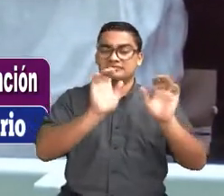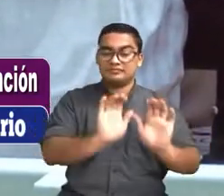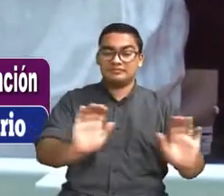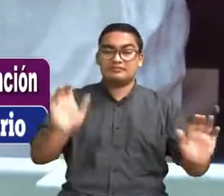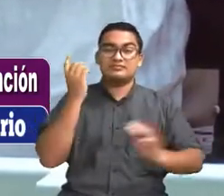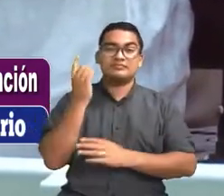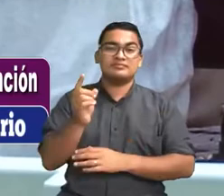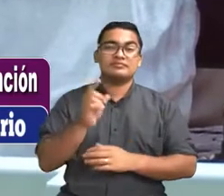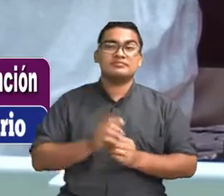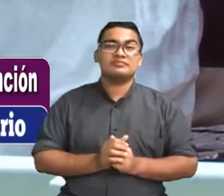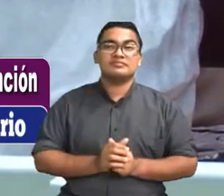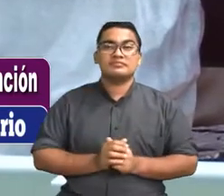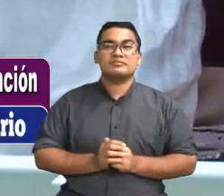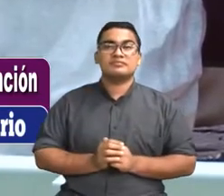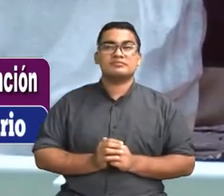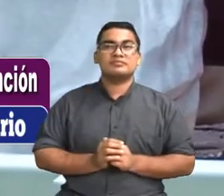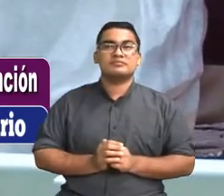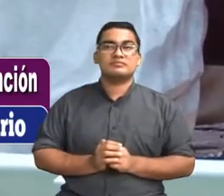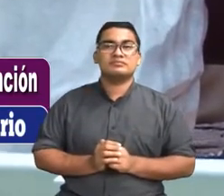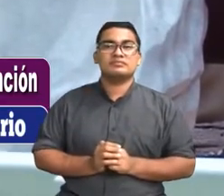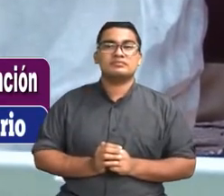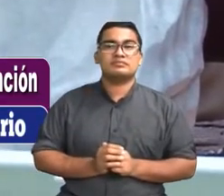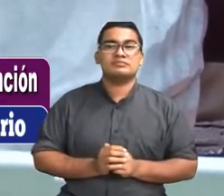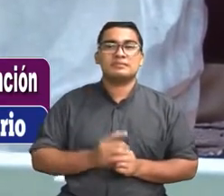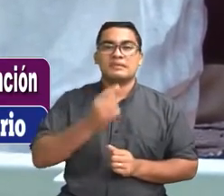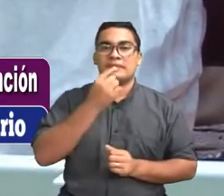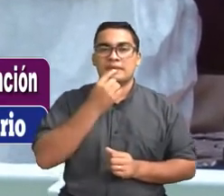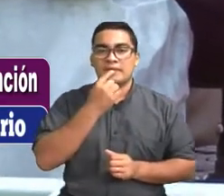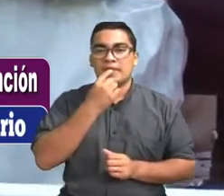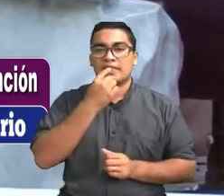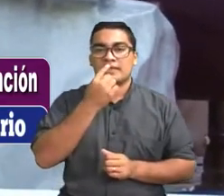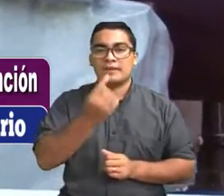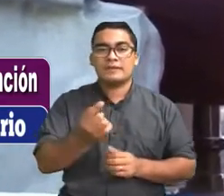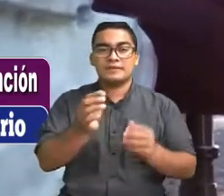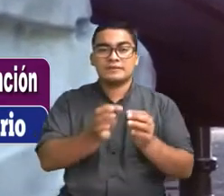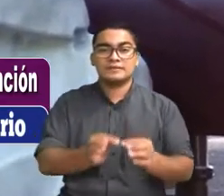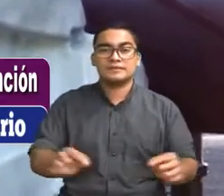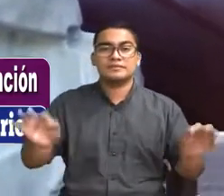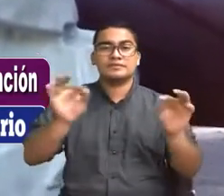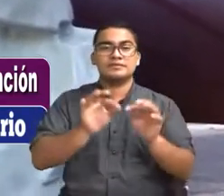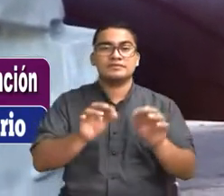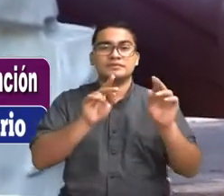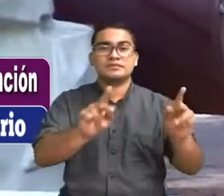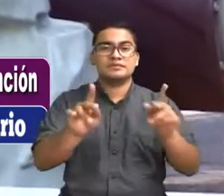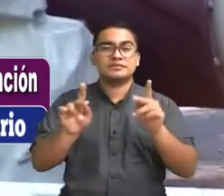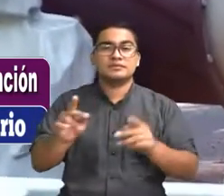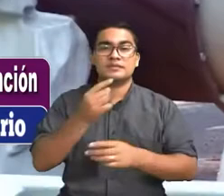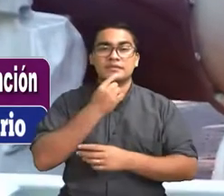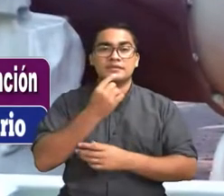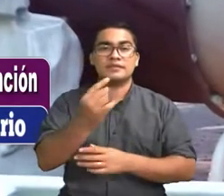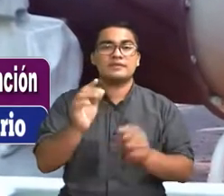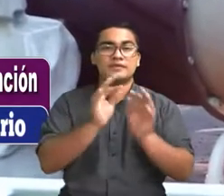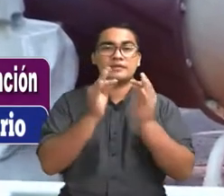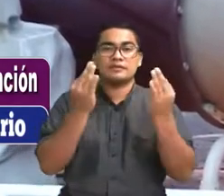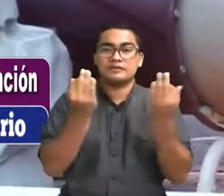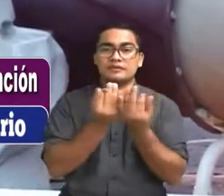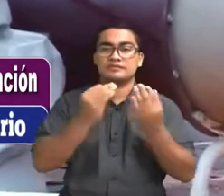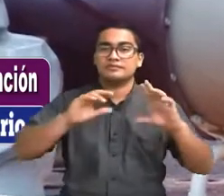Sí, creo que es importante compartirle a la población, a las familias nicaragüenses,